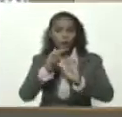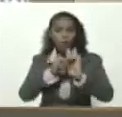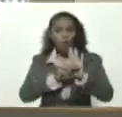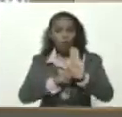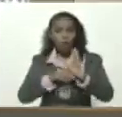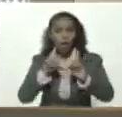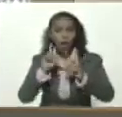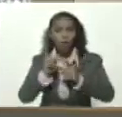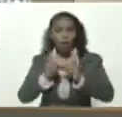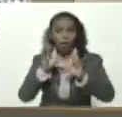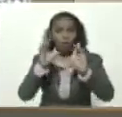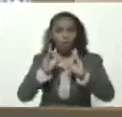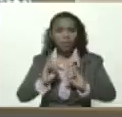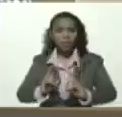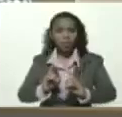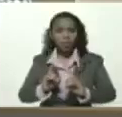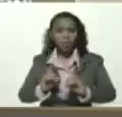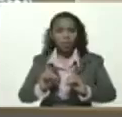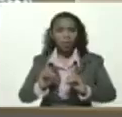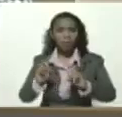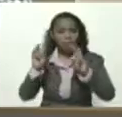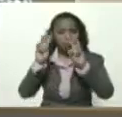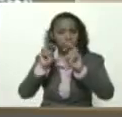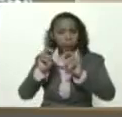algunas decisiones de averiguación administrativa,